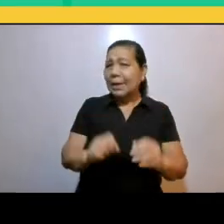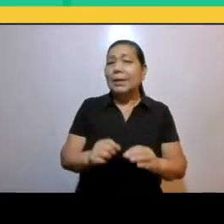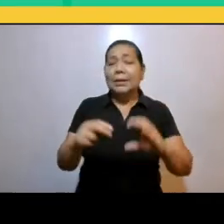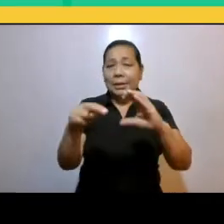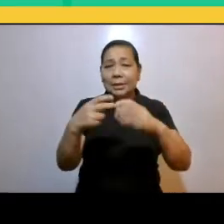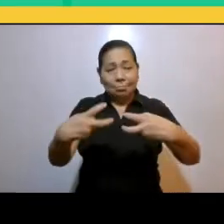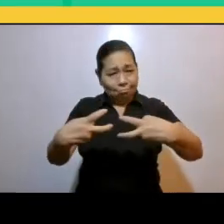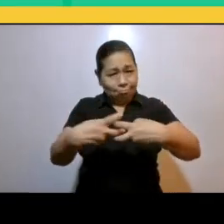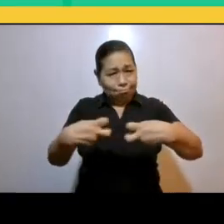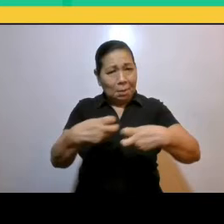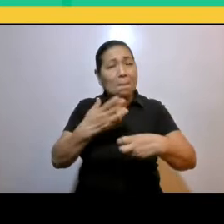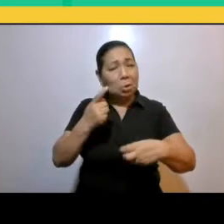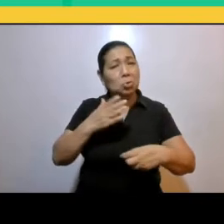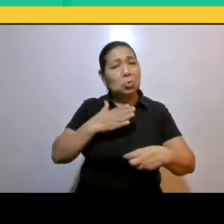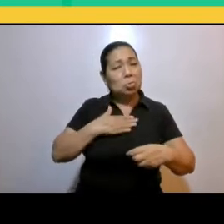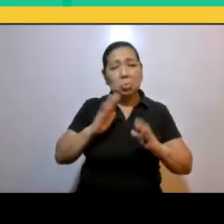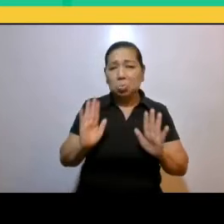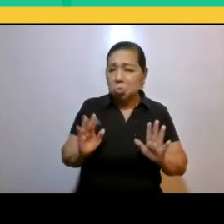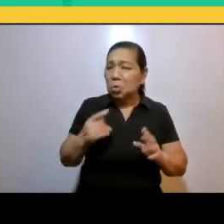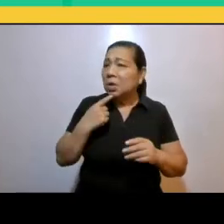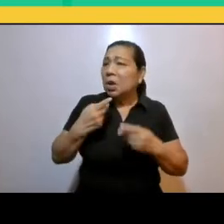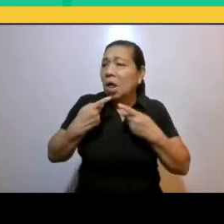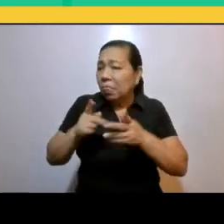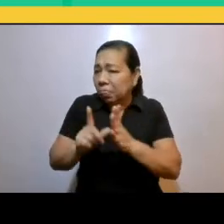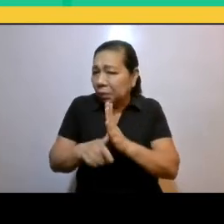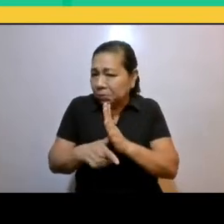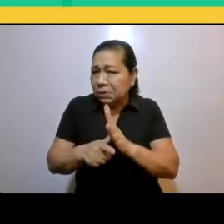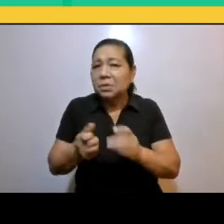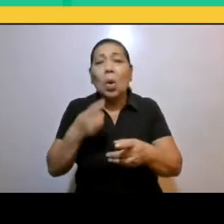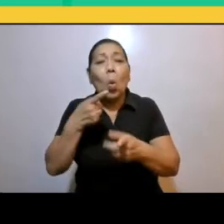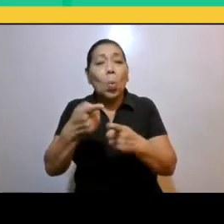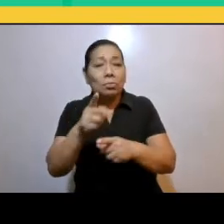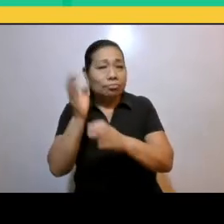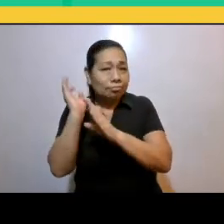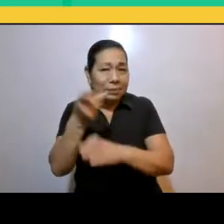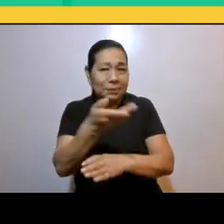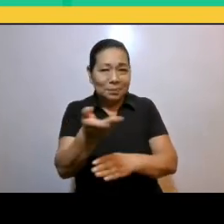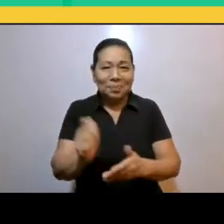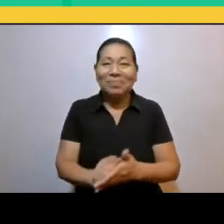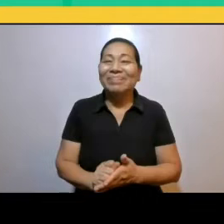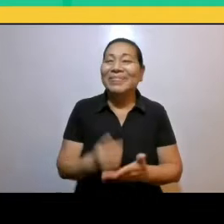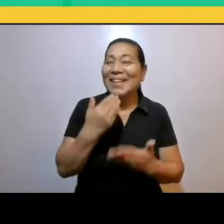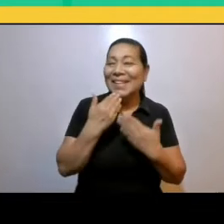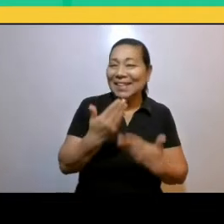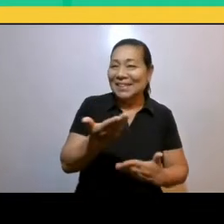chat directamente a mí para que eso no pueda ser un distractor durante la exposición. Bueno, José Antonio, te dejo.